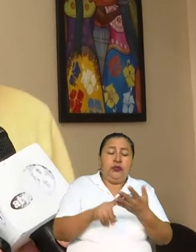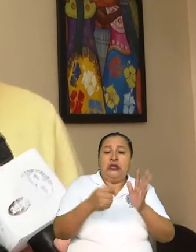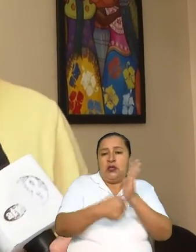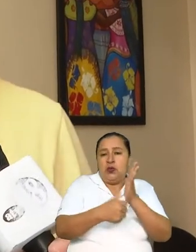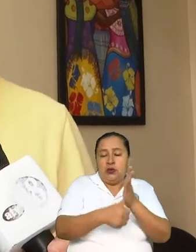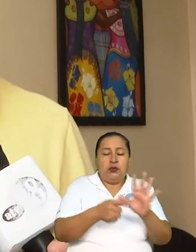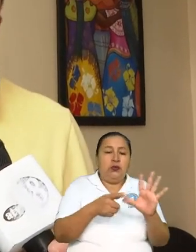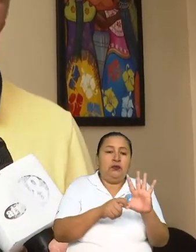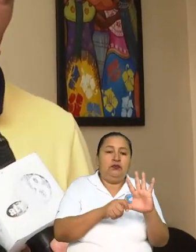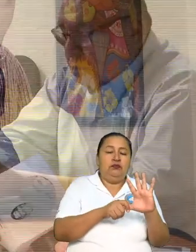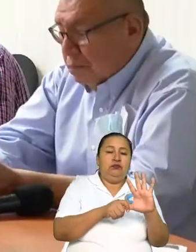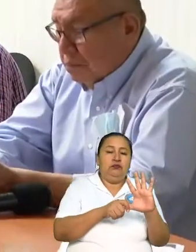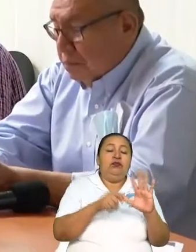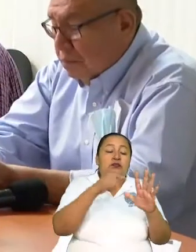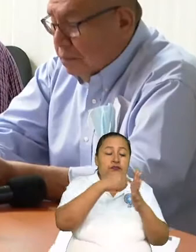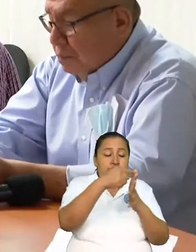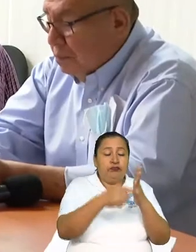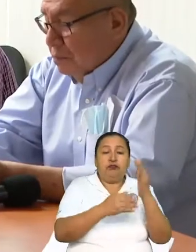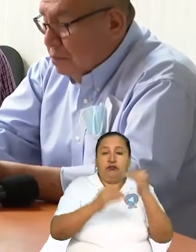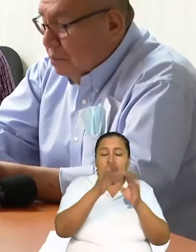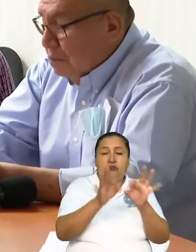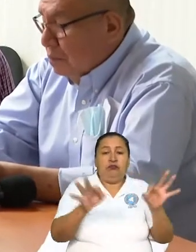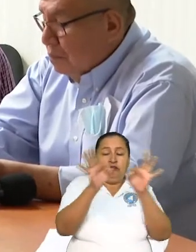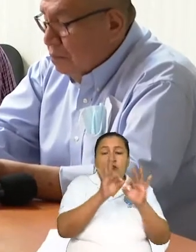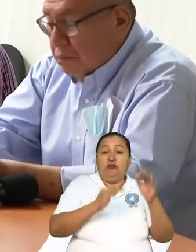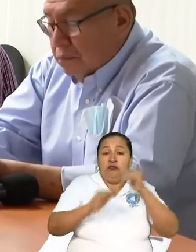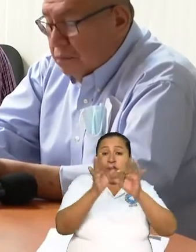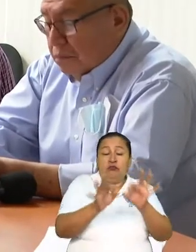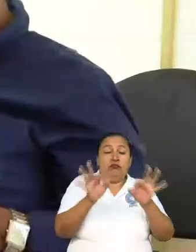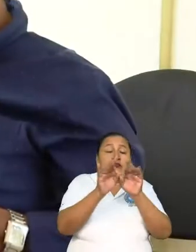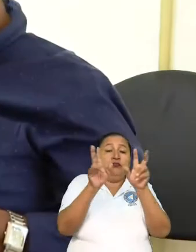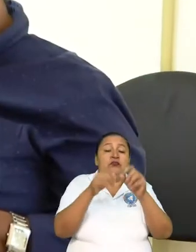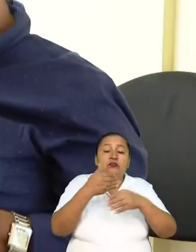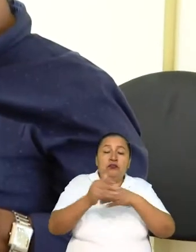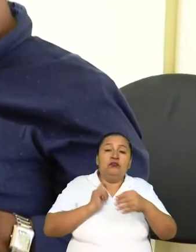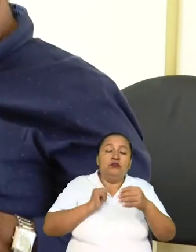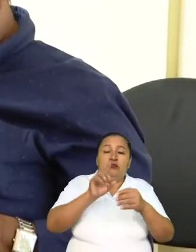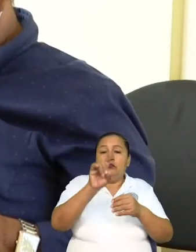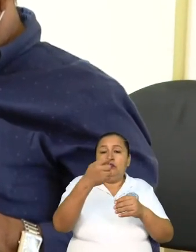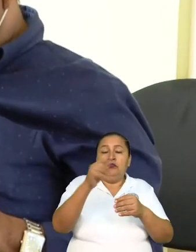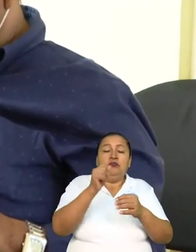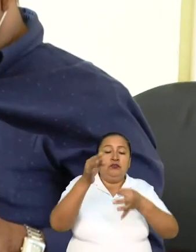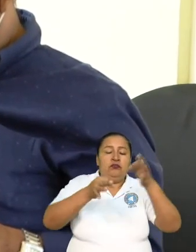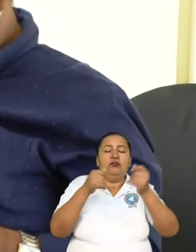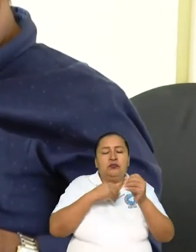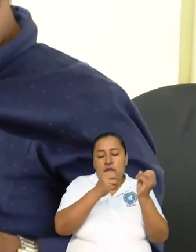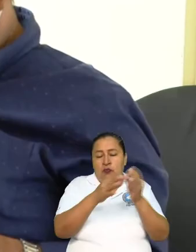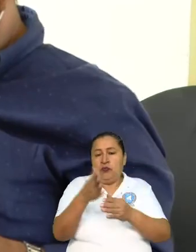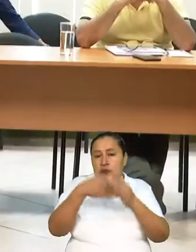cedulación. Estos son los temas más importantes, pues, de que lleva el digesto jurídico de orden interno.